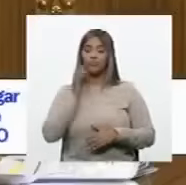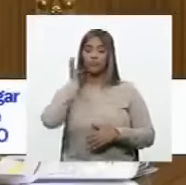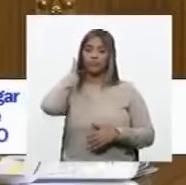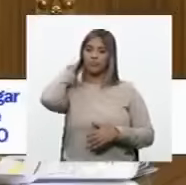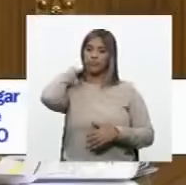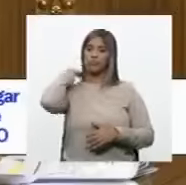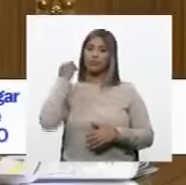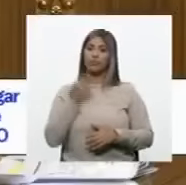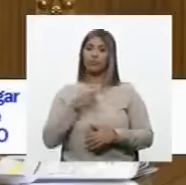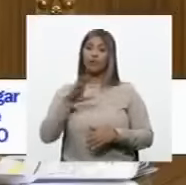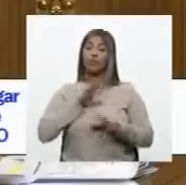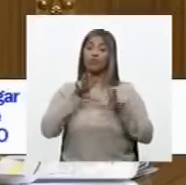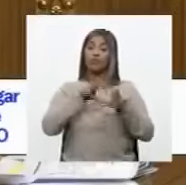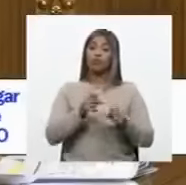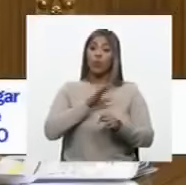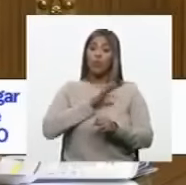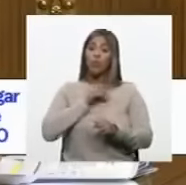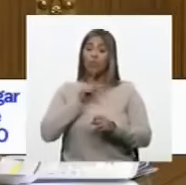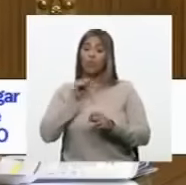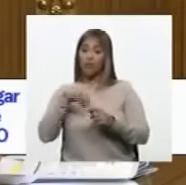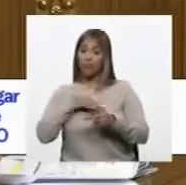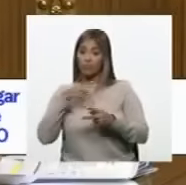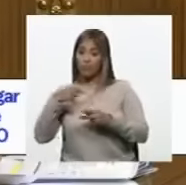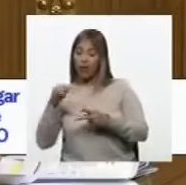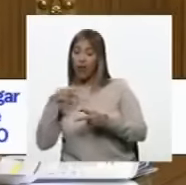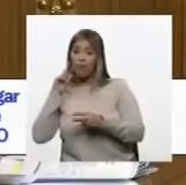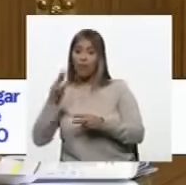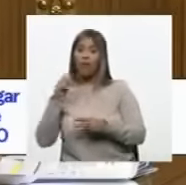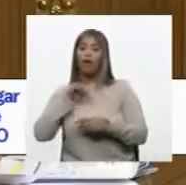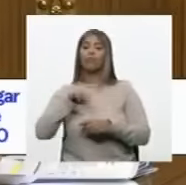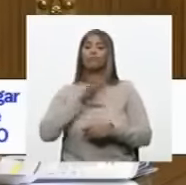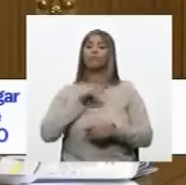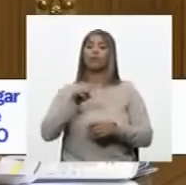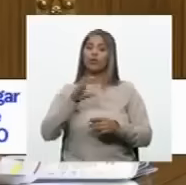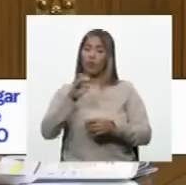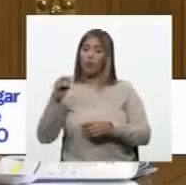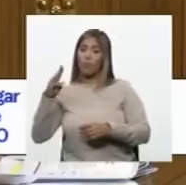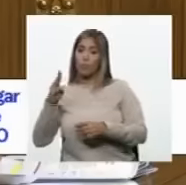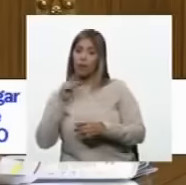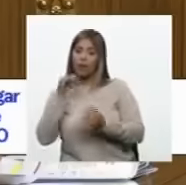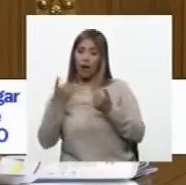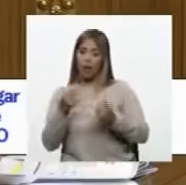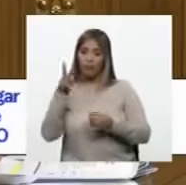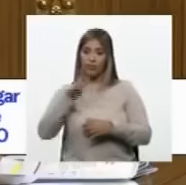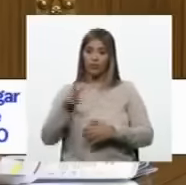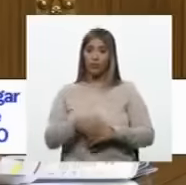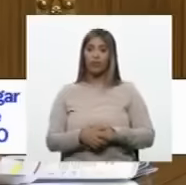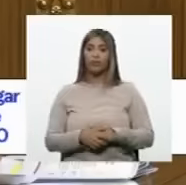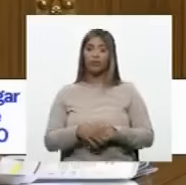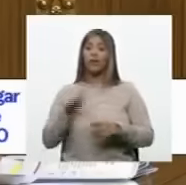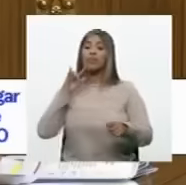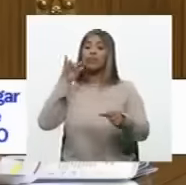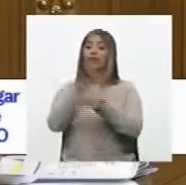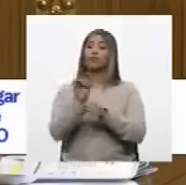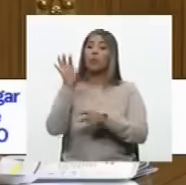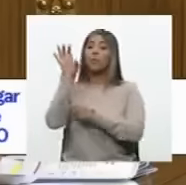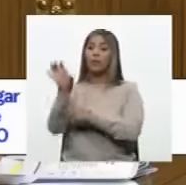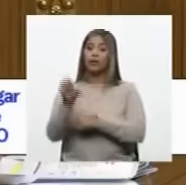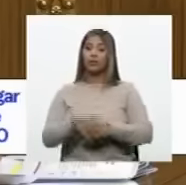Venezuela. Apropiación indebida de bienes de la República, Código Penal venezolano vigente en Venezuela. Traición a la